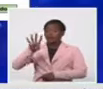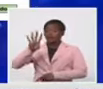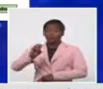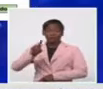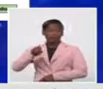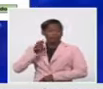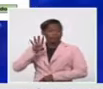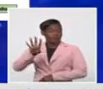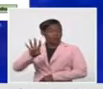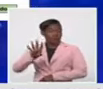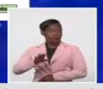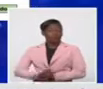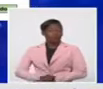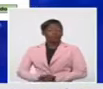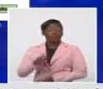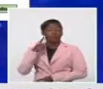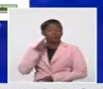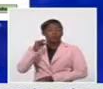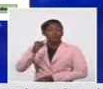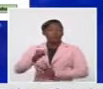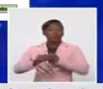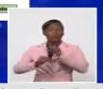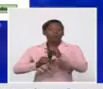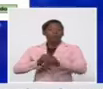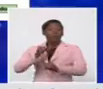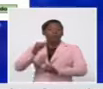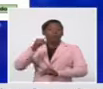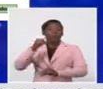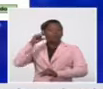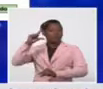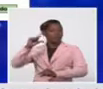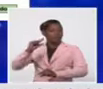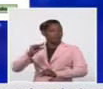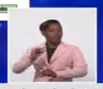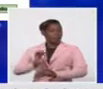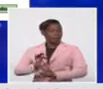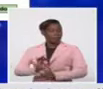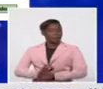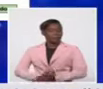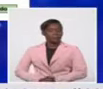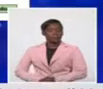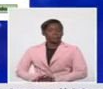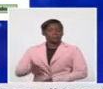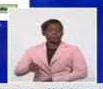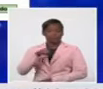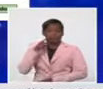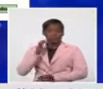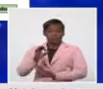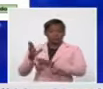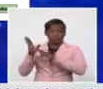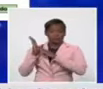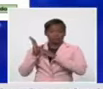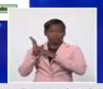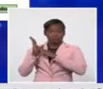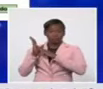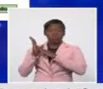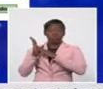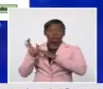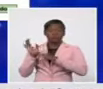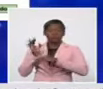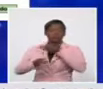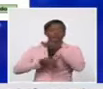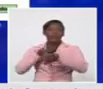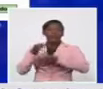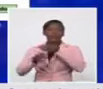140,4, discretamente inferior al día anterior. Se puede ver en el gráfico la curva